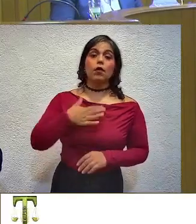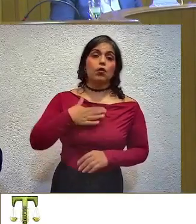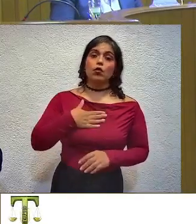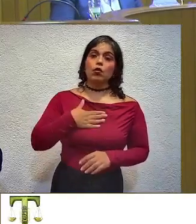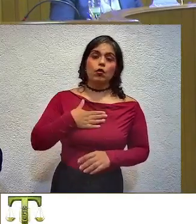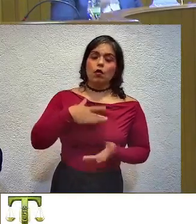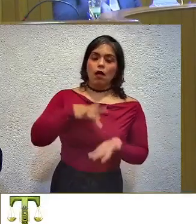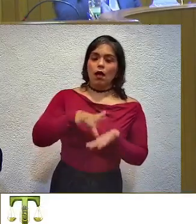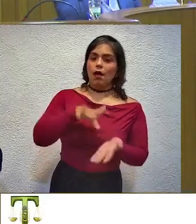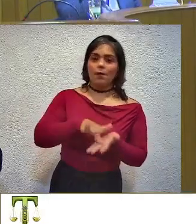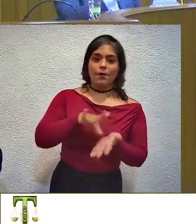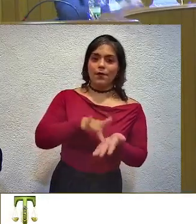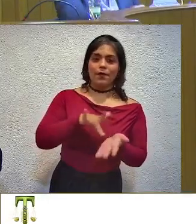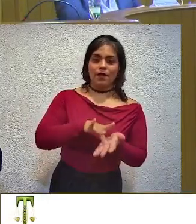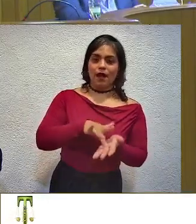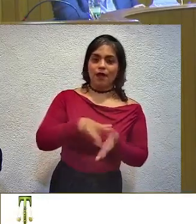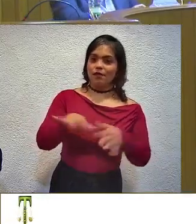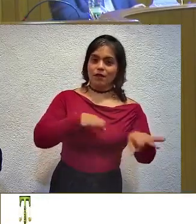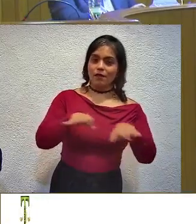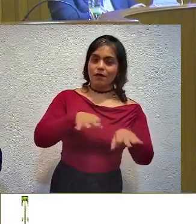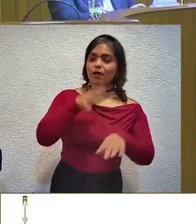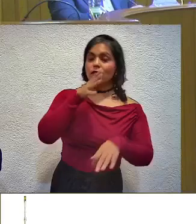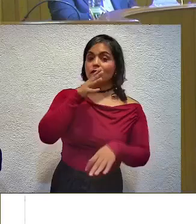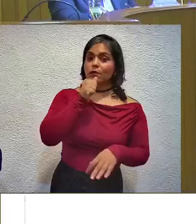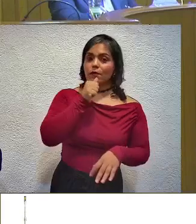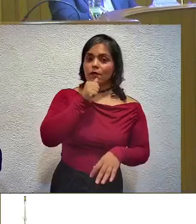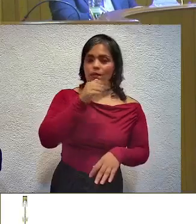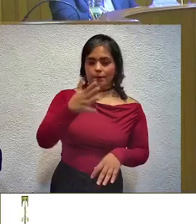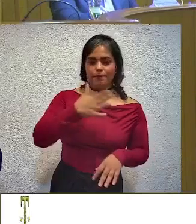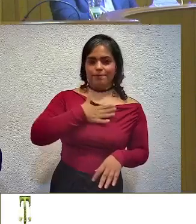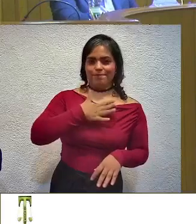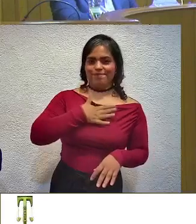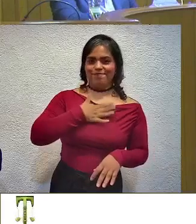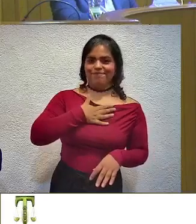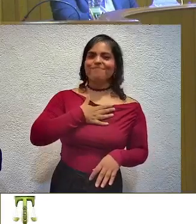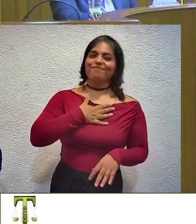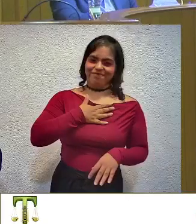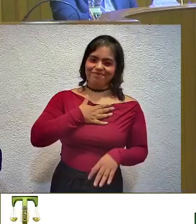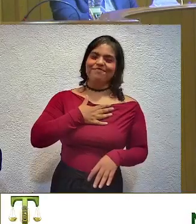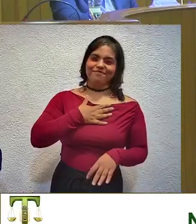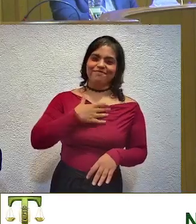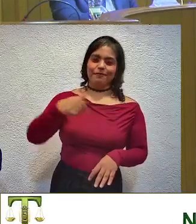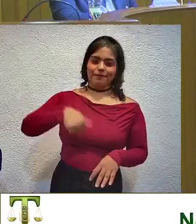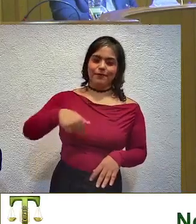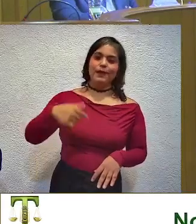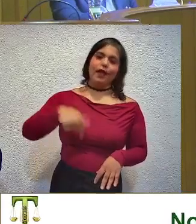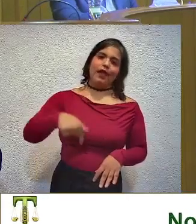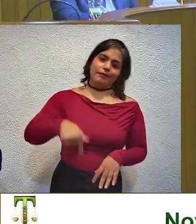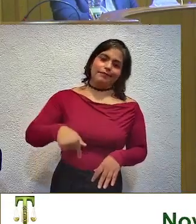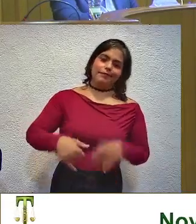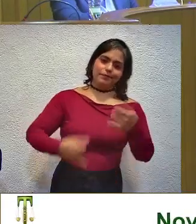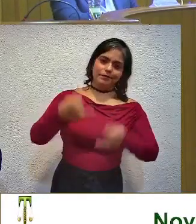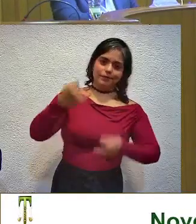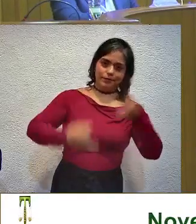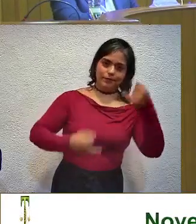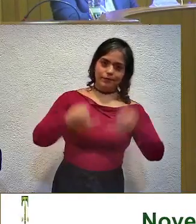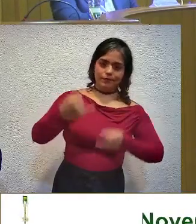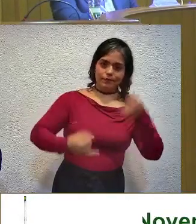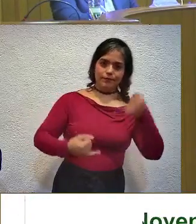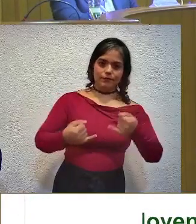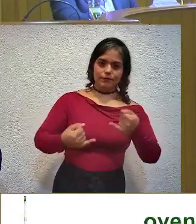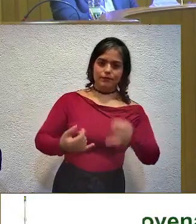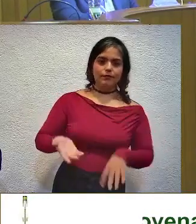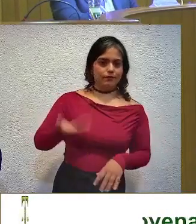en su deliberación y resolución por tratarse de un expediente en el que este tribunal es parte, siendo que la suscrita